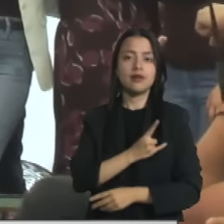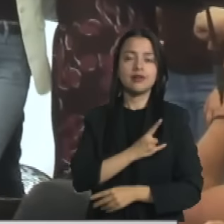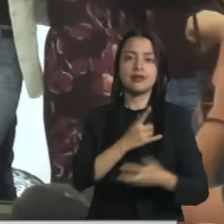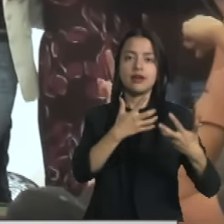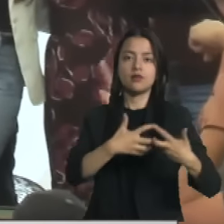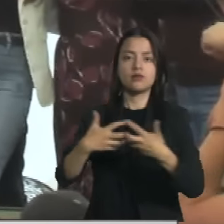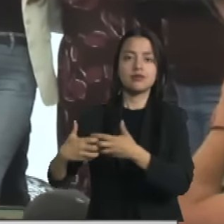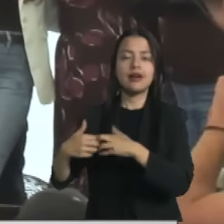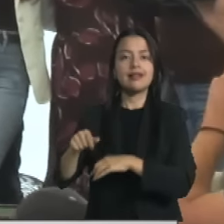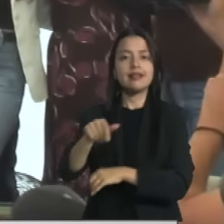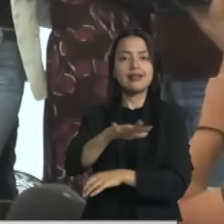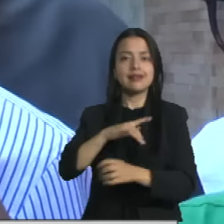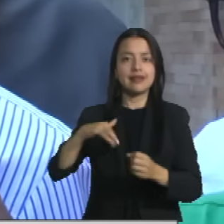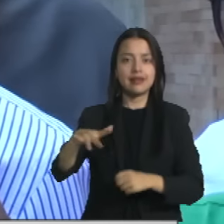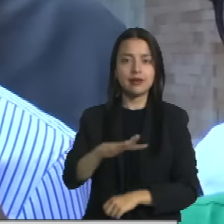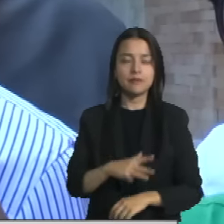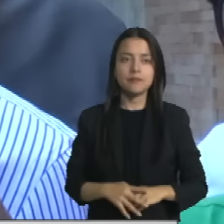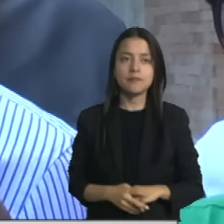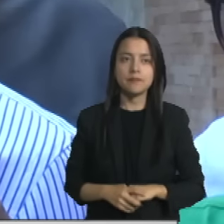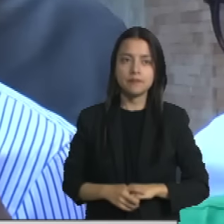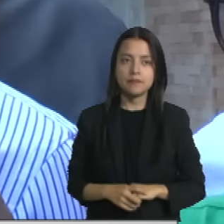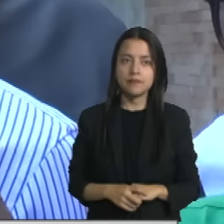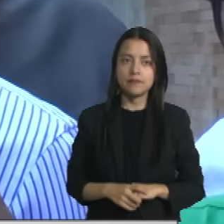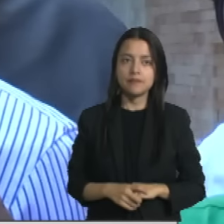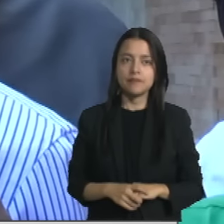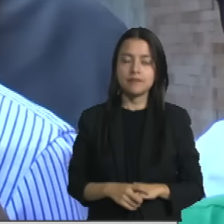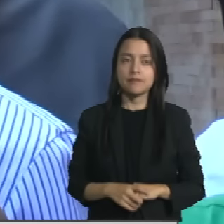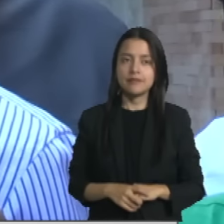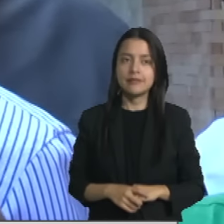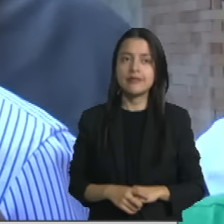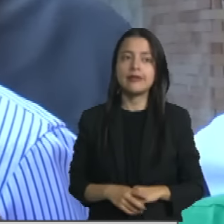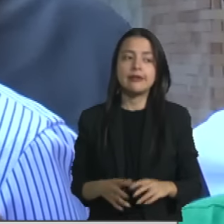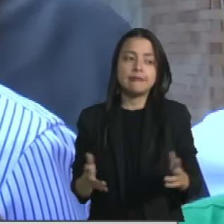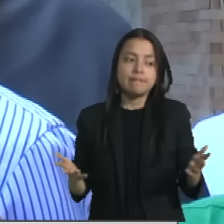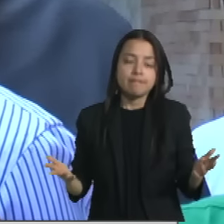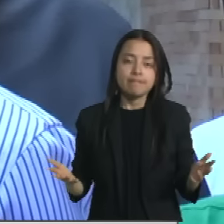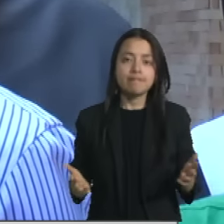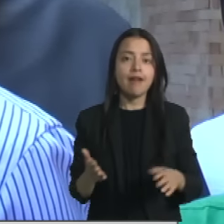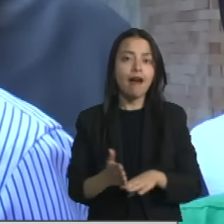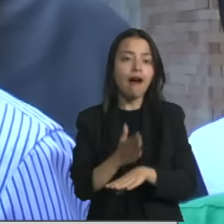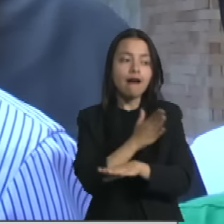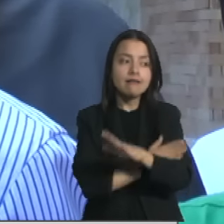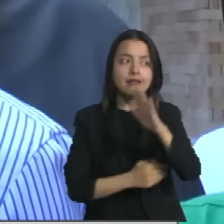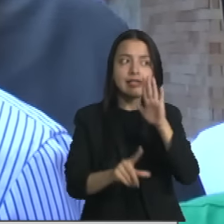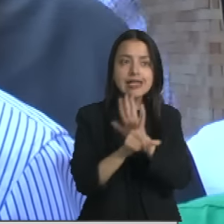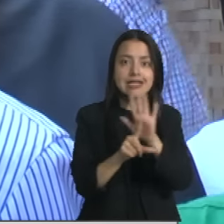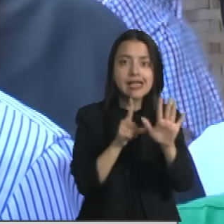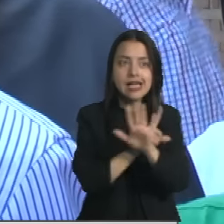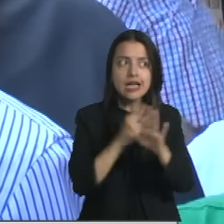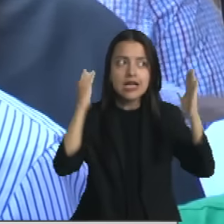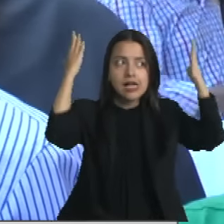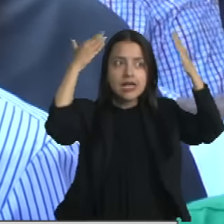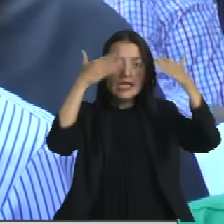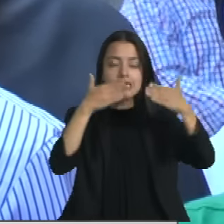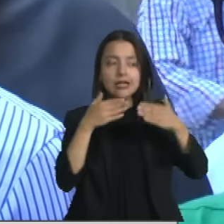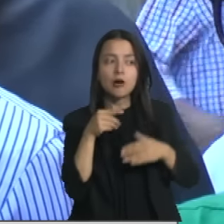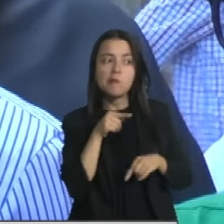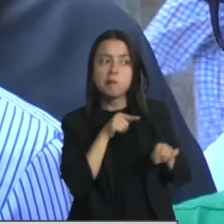Bienes como estos que en algún momento pertenecieron presuntamente, hay que decirlo, a la ilegalidad y se cometieron